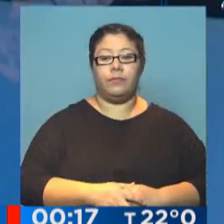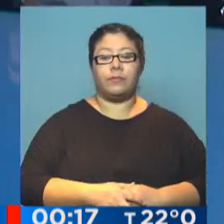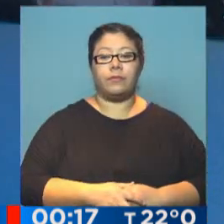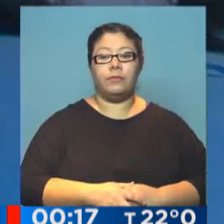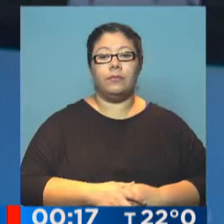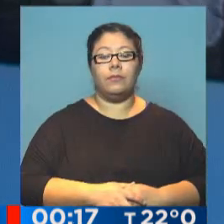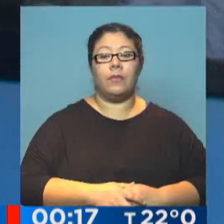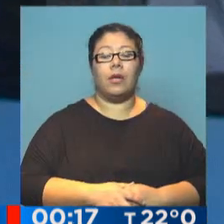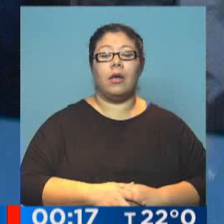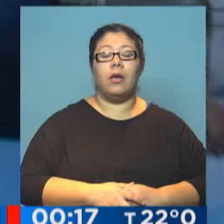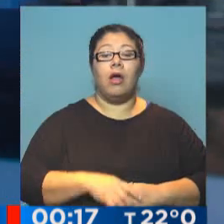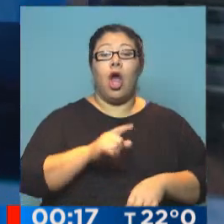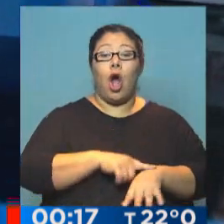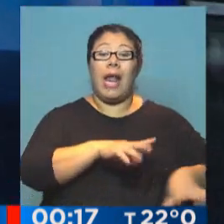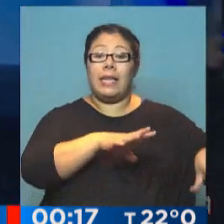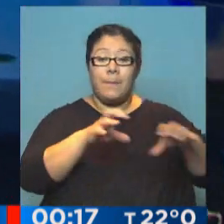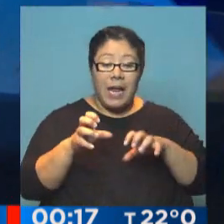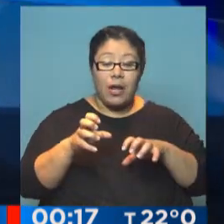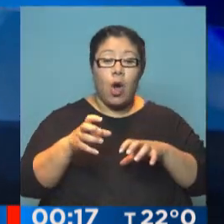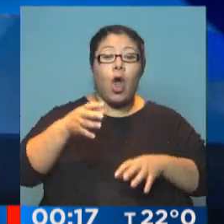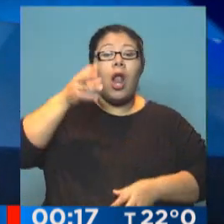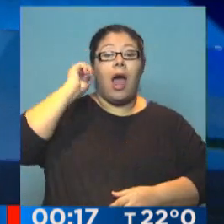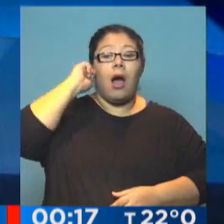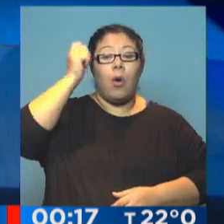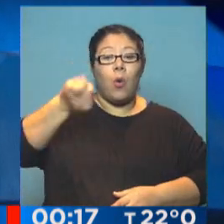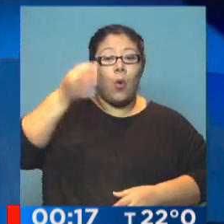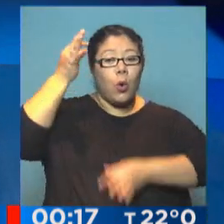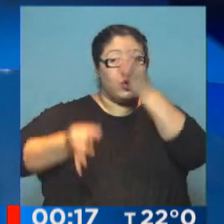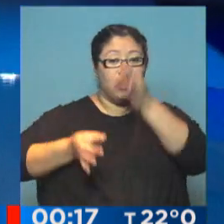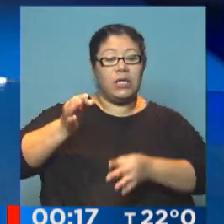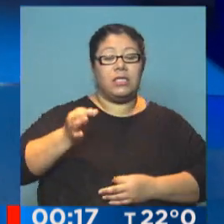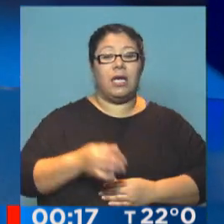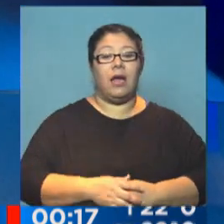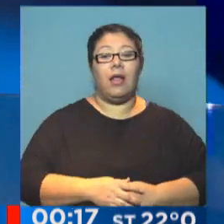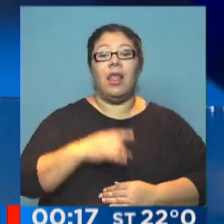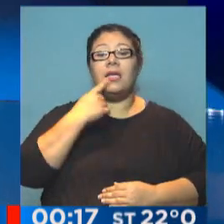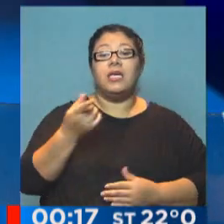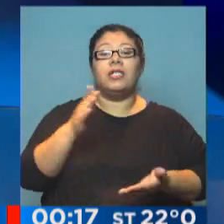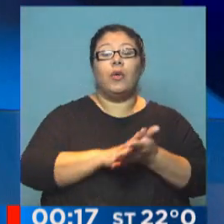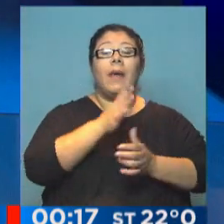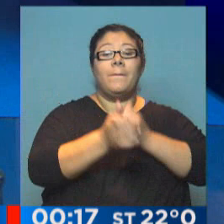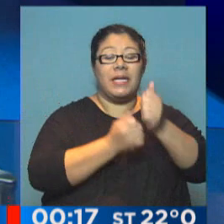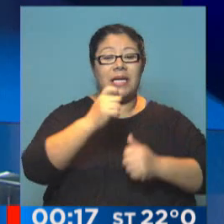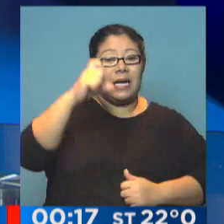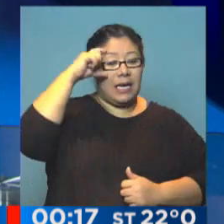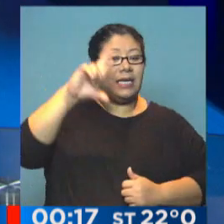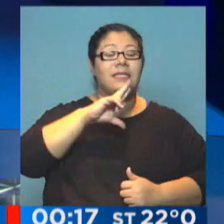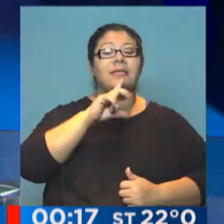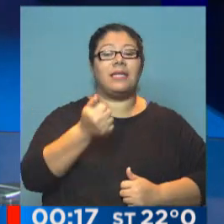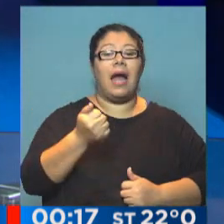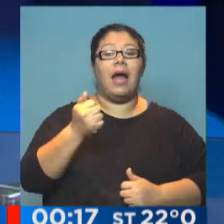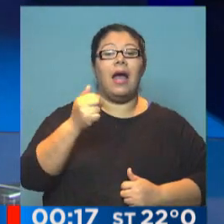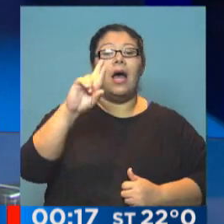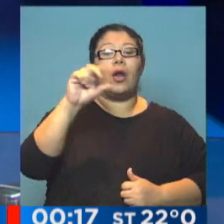Más temprano la justicia comercial decretaba la quiebra de la empresa avícola Cresta Roja, que se encontraba en concurso de acreedores desde el